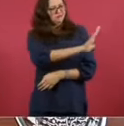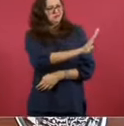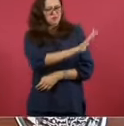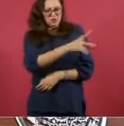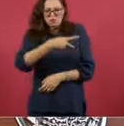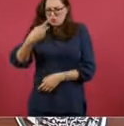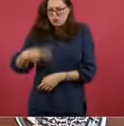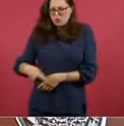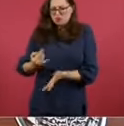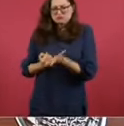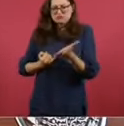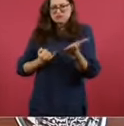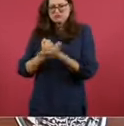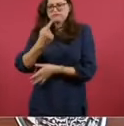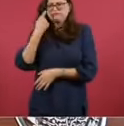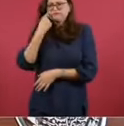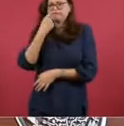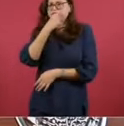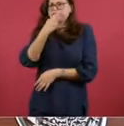pueblos.